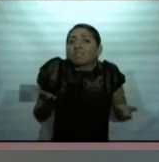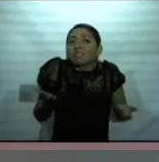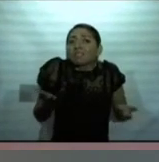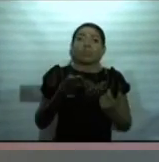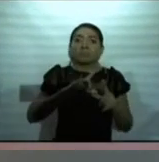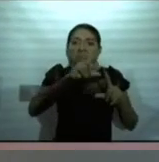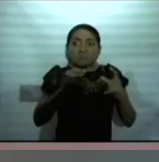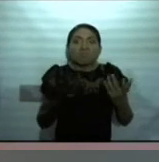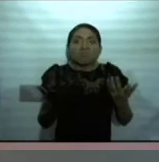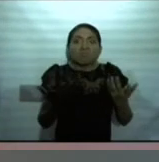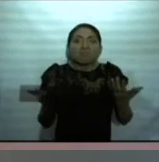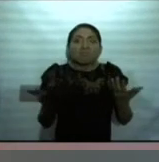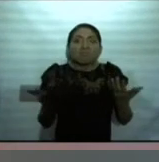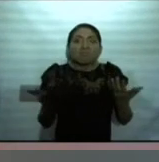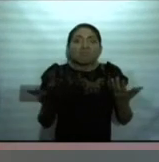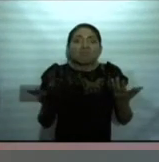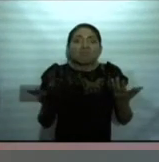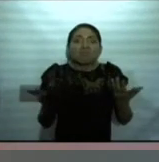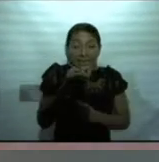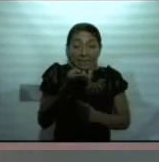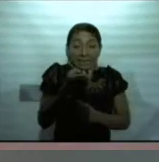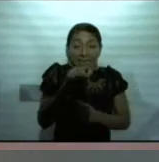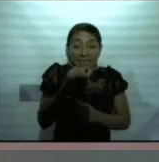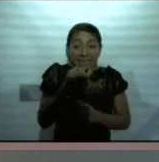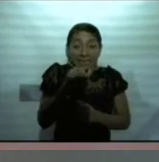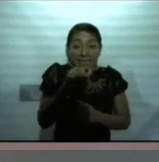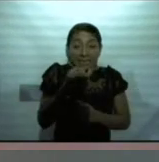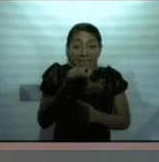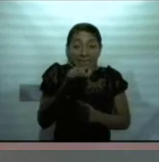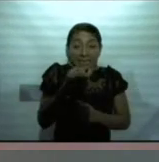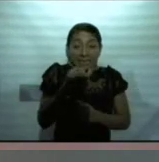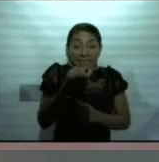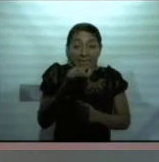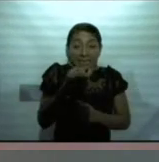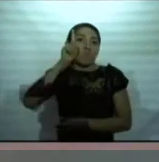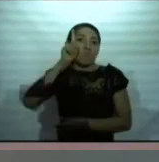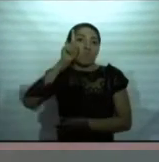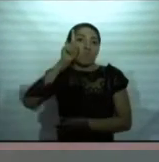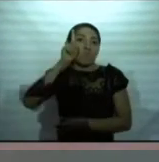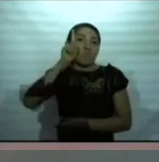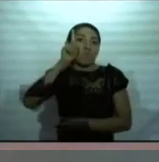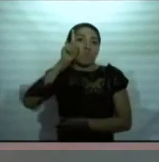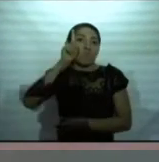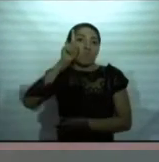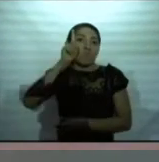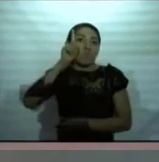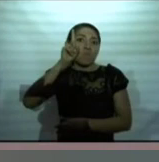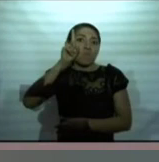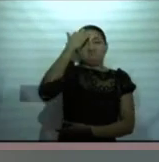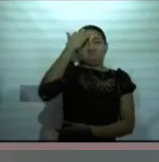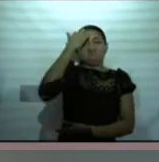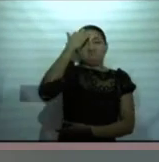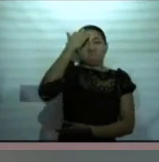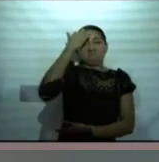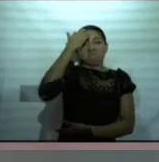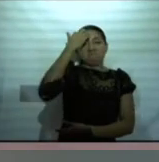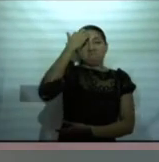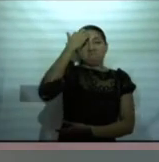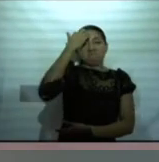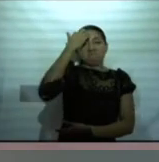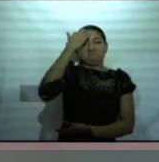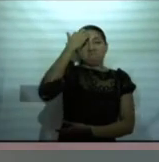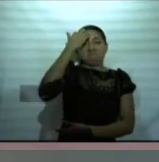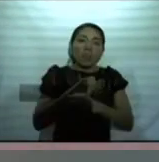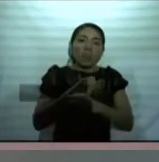mexicanas? Pues es la primera vez que las vamos a reconocer. Y eso todas las mujeres de